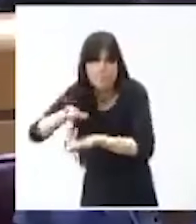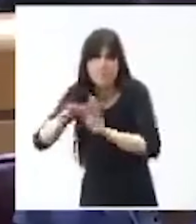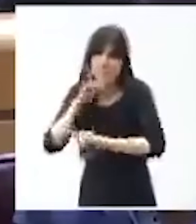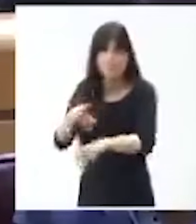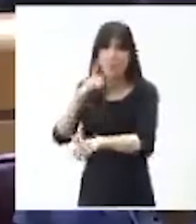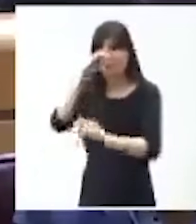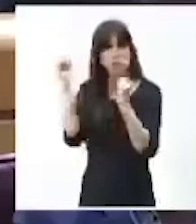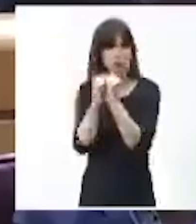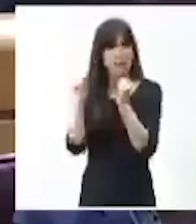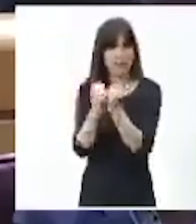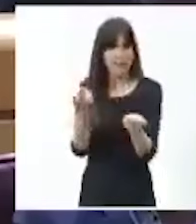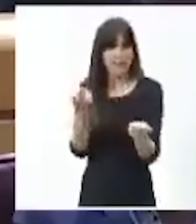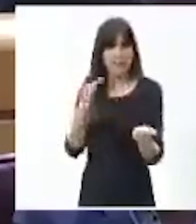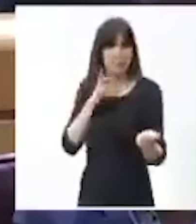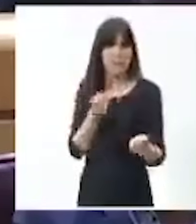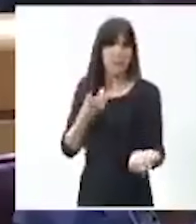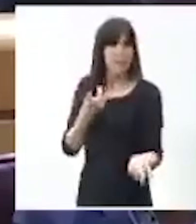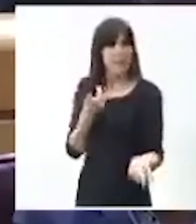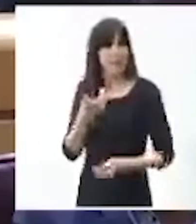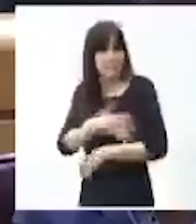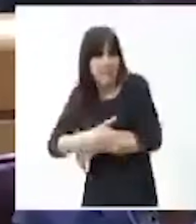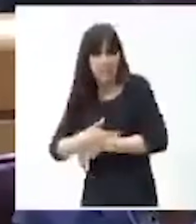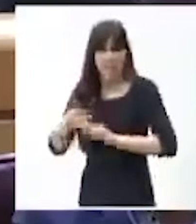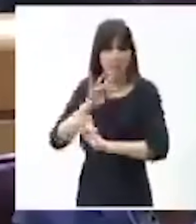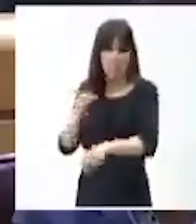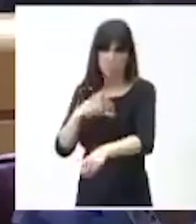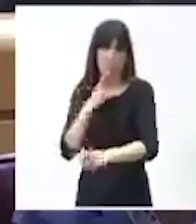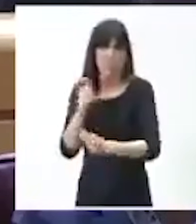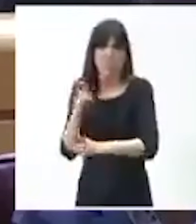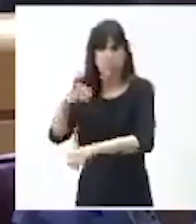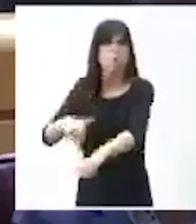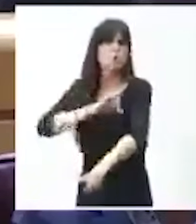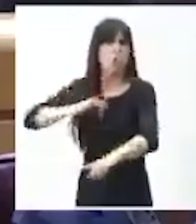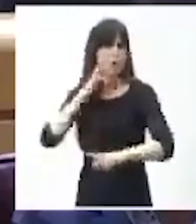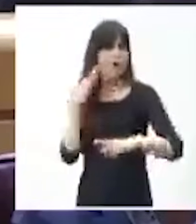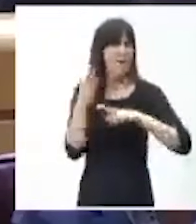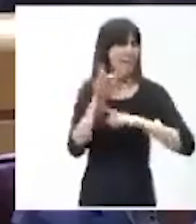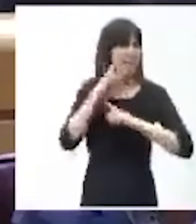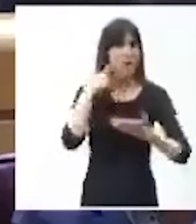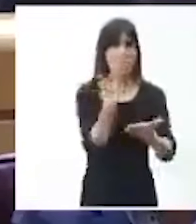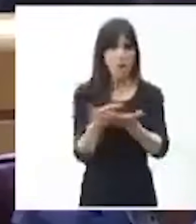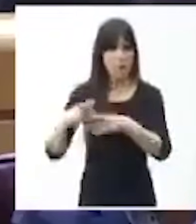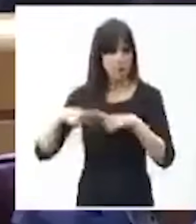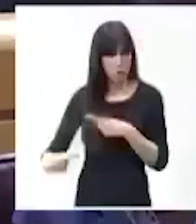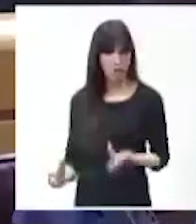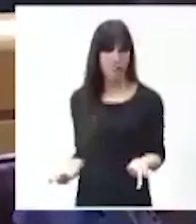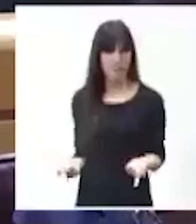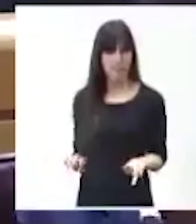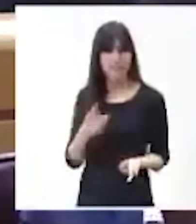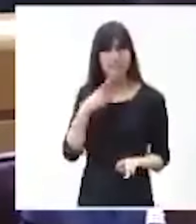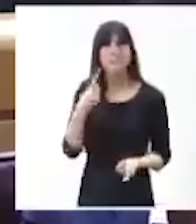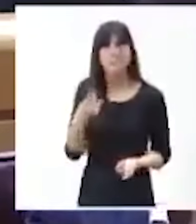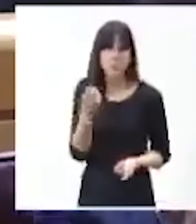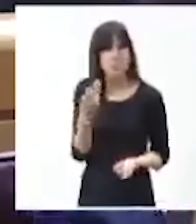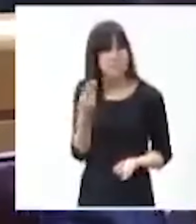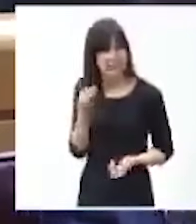del Partido Popular señaló al ministro que, al amo, en referencia a Pedro Sánchez, le sobran problemas personales y le falta